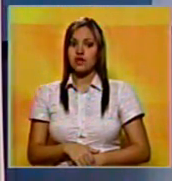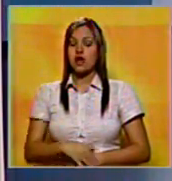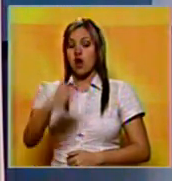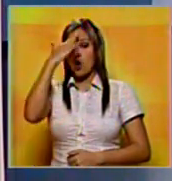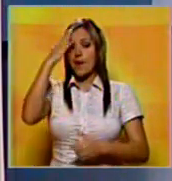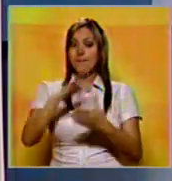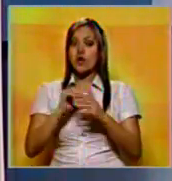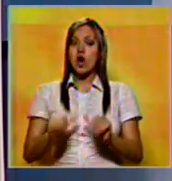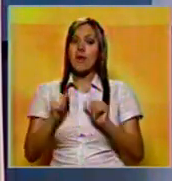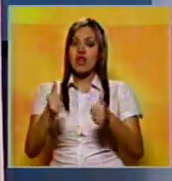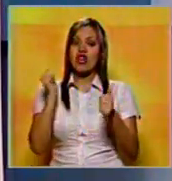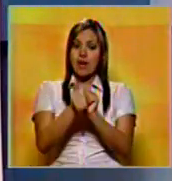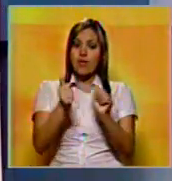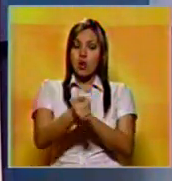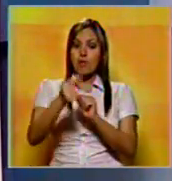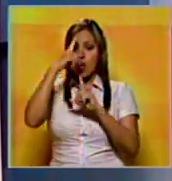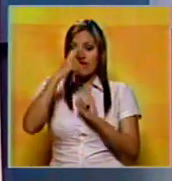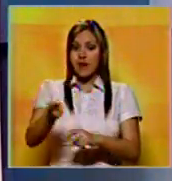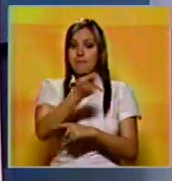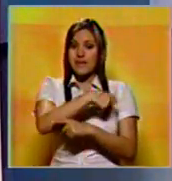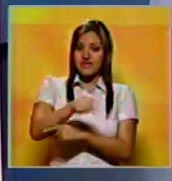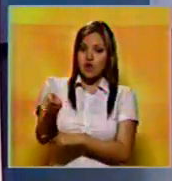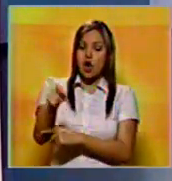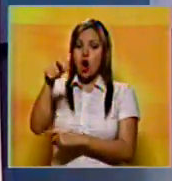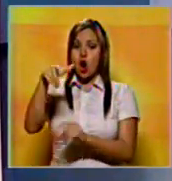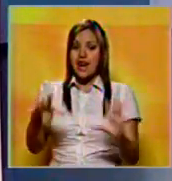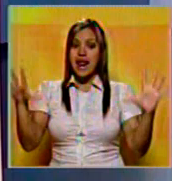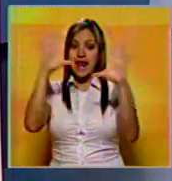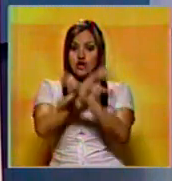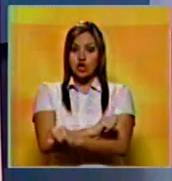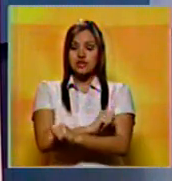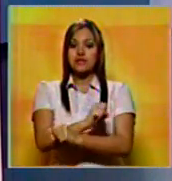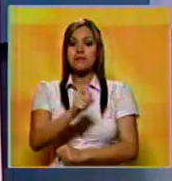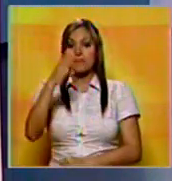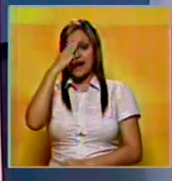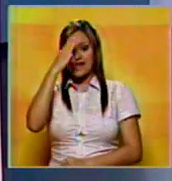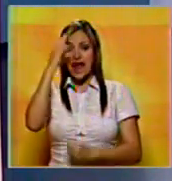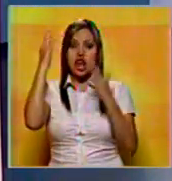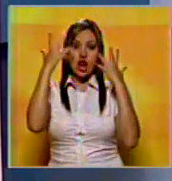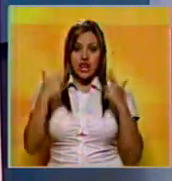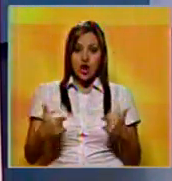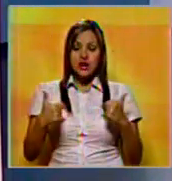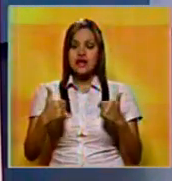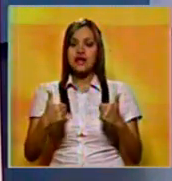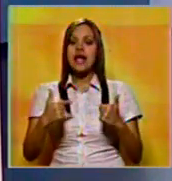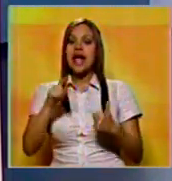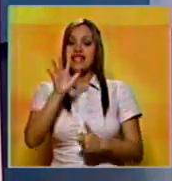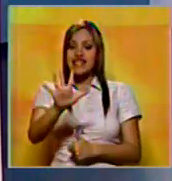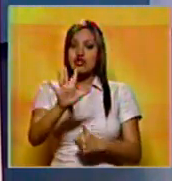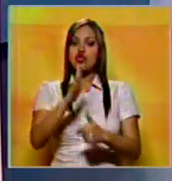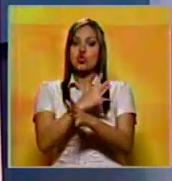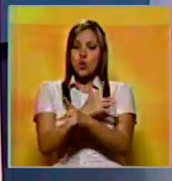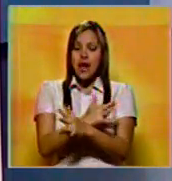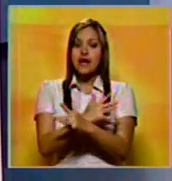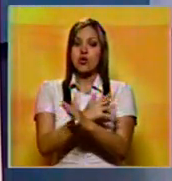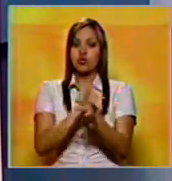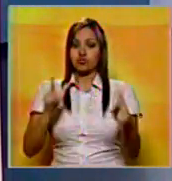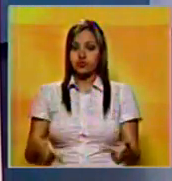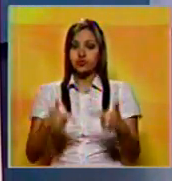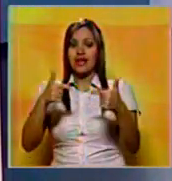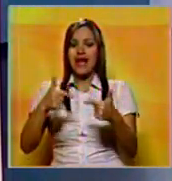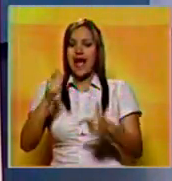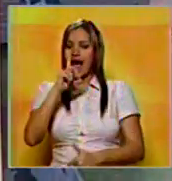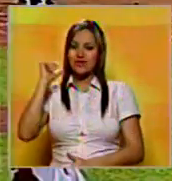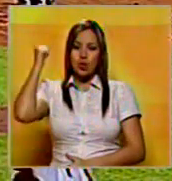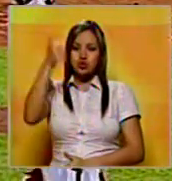Hola amigos, comenzamos los deportes con el béisbol profesional venezolano porque esta noche los Navegantes del Magallanes y los Leones del Caracas disputarán el quinto juego de la serie particular entre los